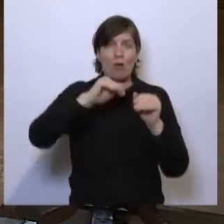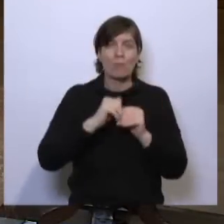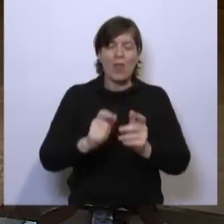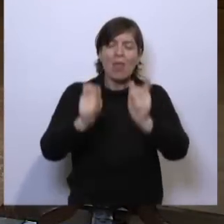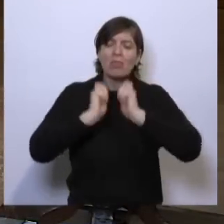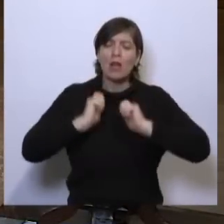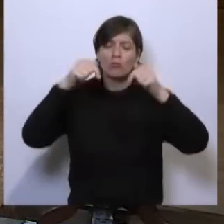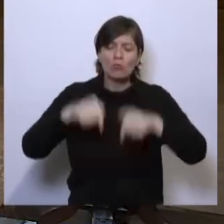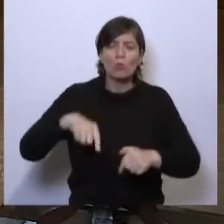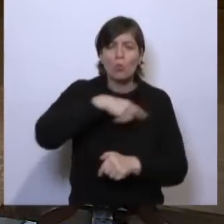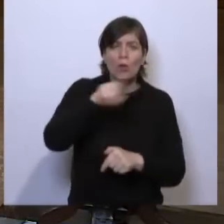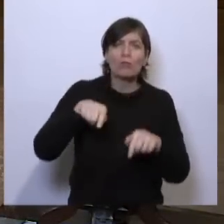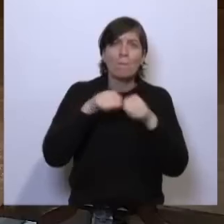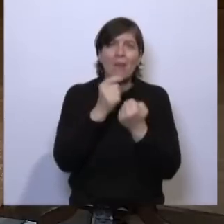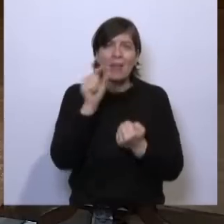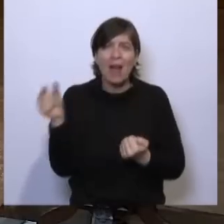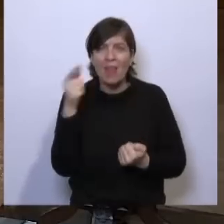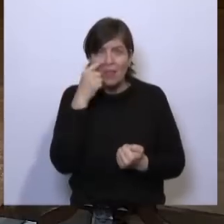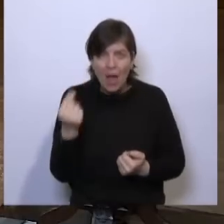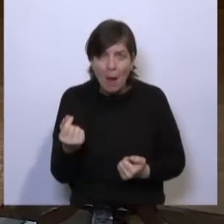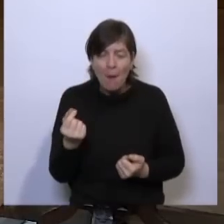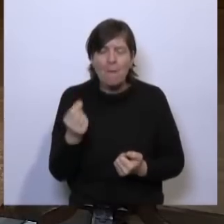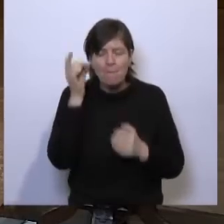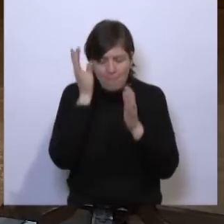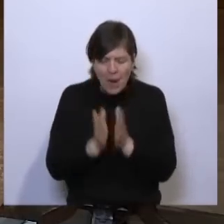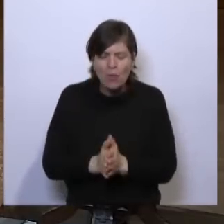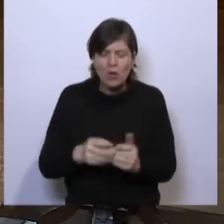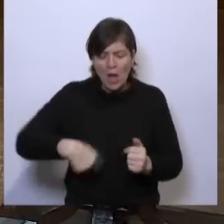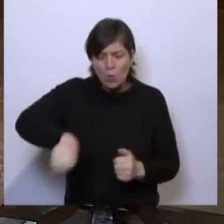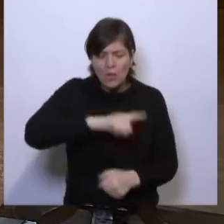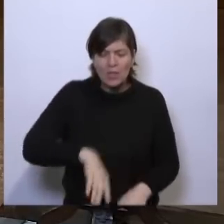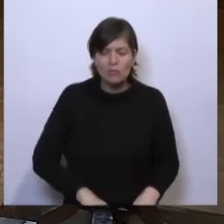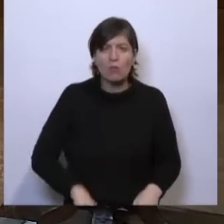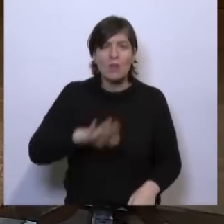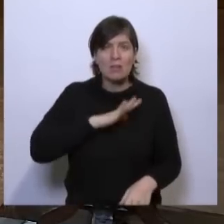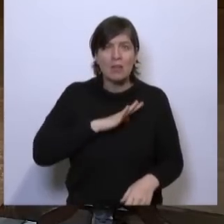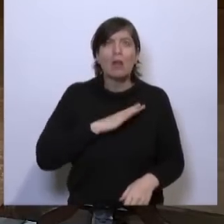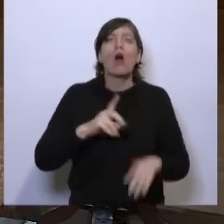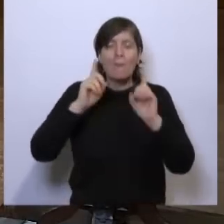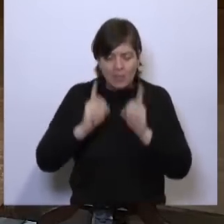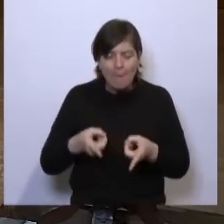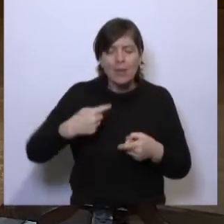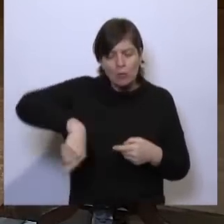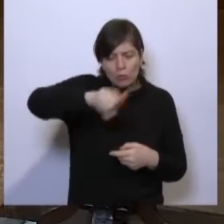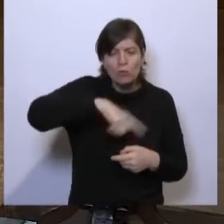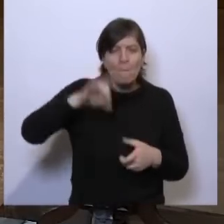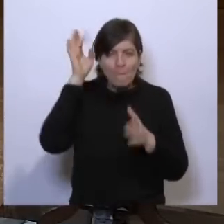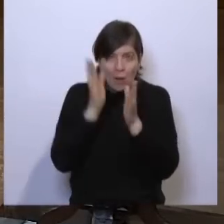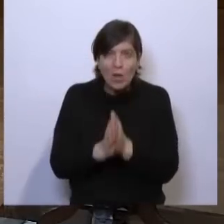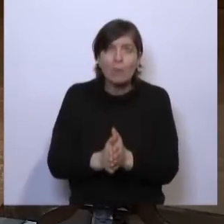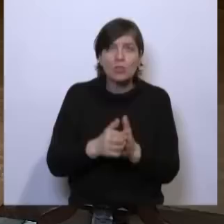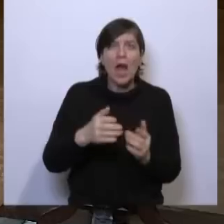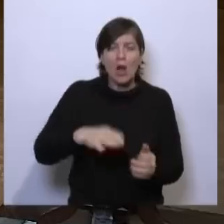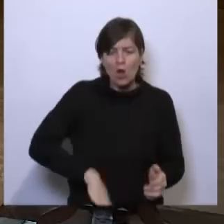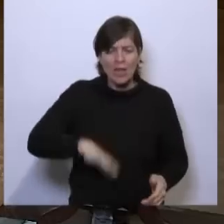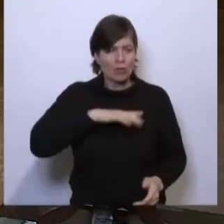cielo. Danos hoy nuestro pan de cada día, perdona nuestras ofensas, como también nosotros